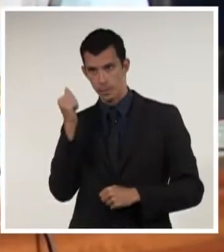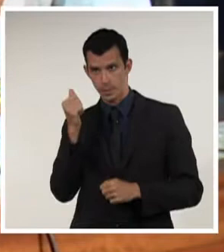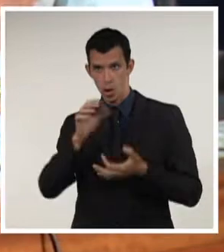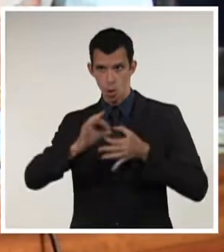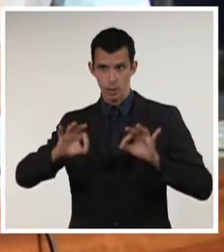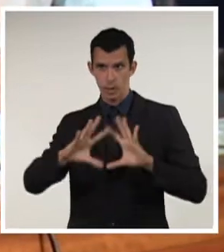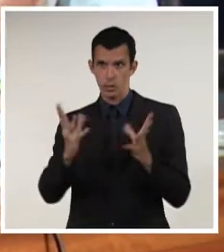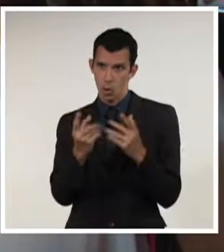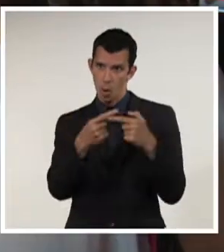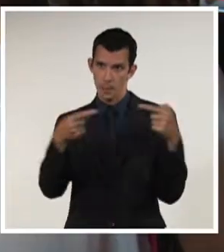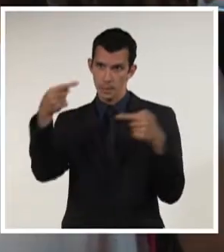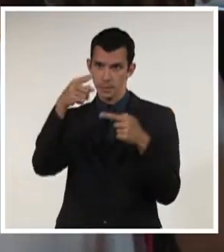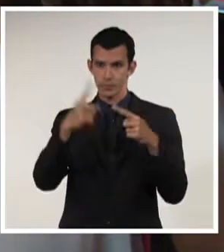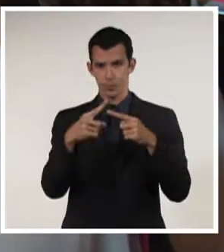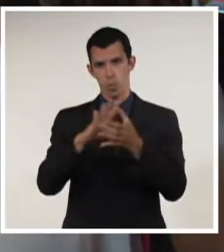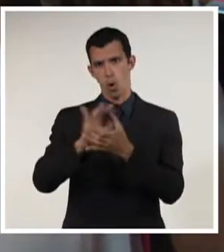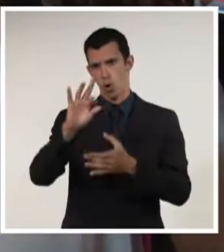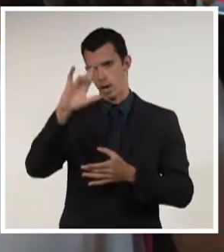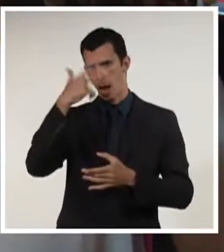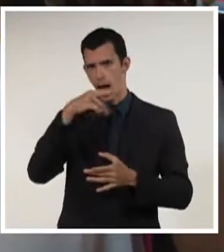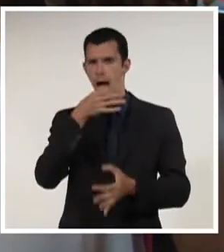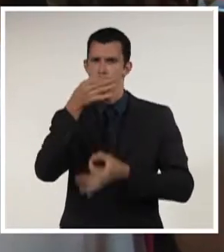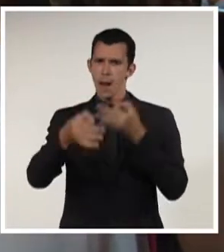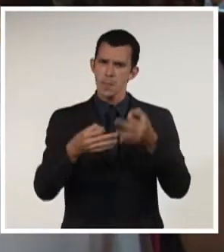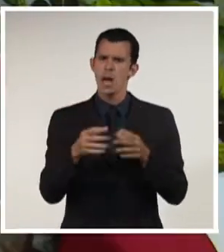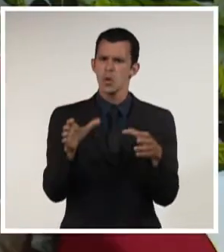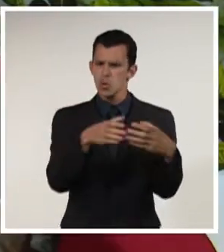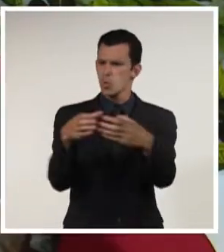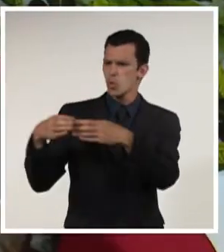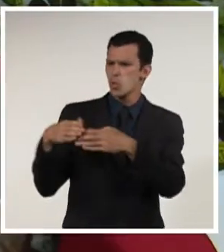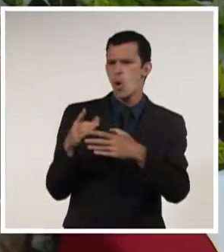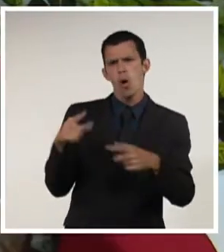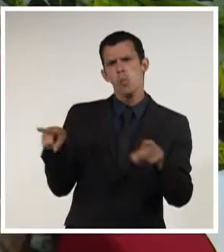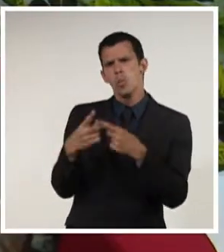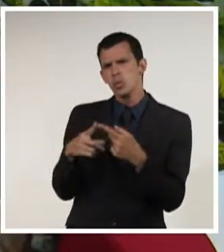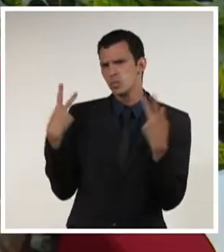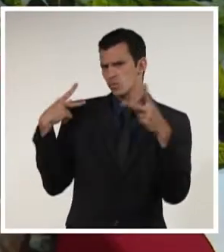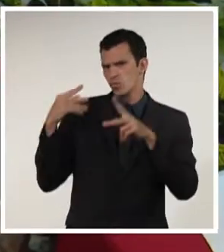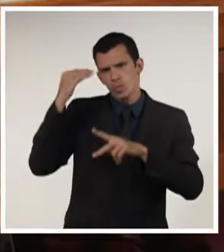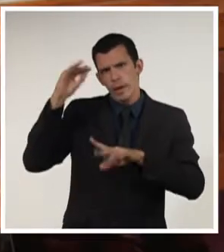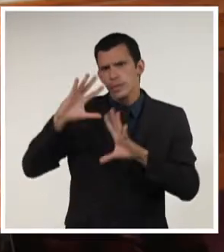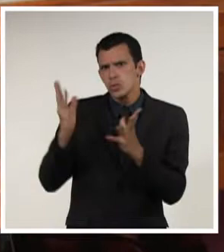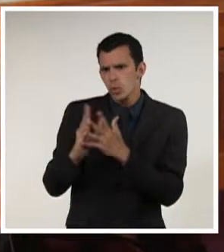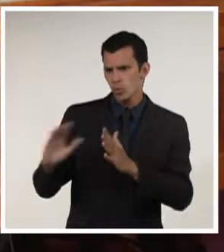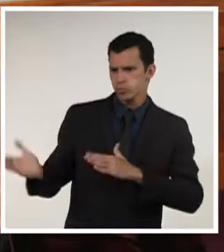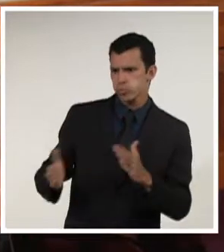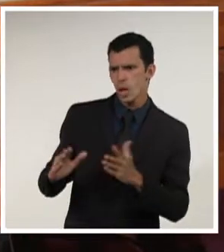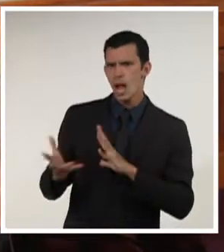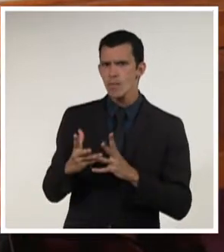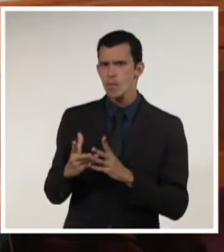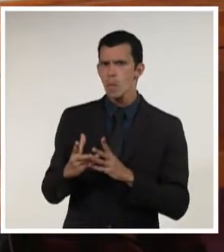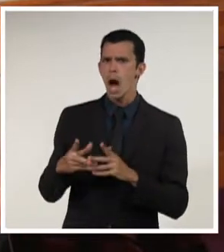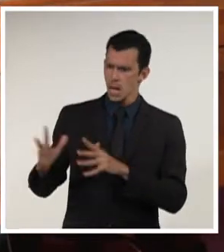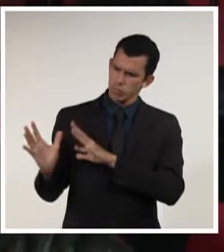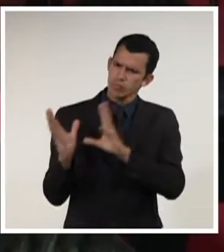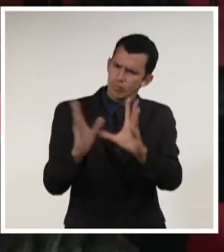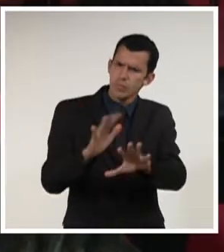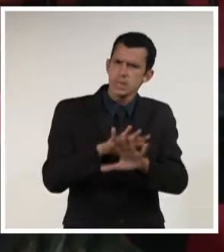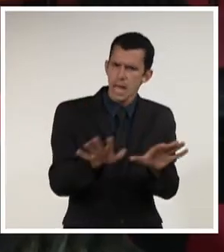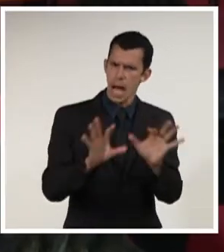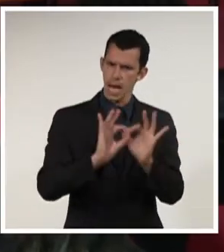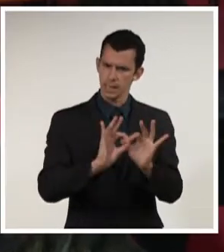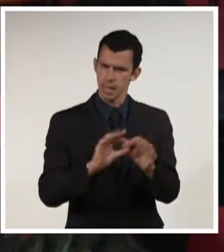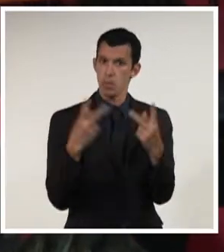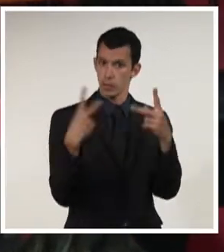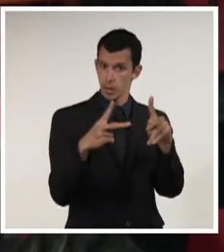la participación de grupos portadores y las agrupaciones danzarias profesionales y las del movimiento de aficionados 31 de